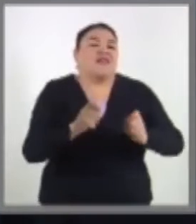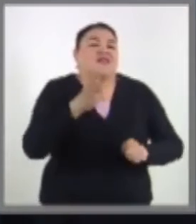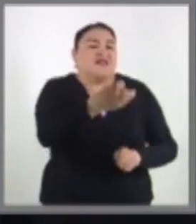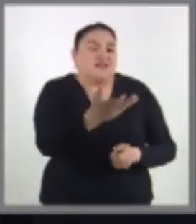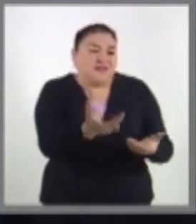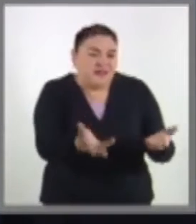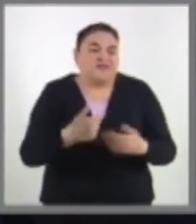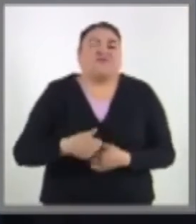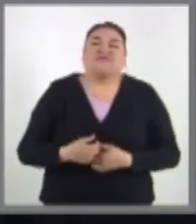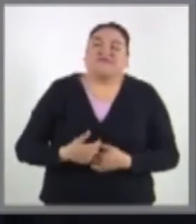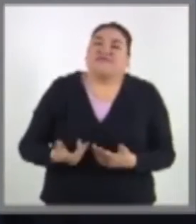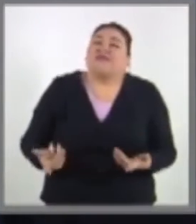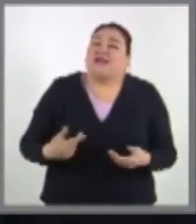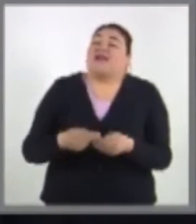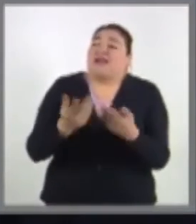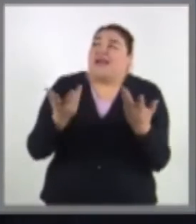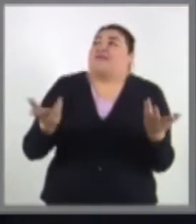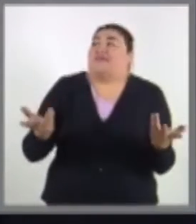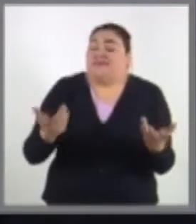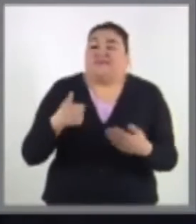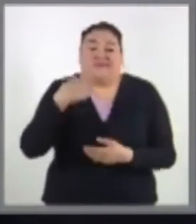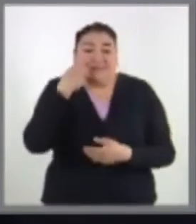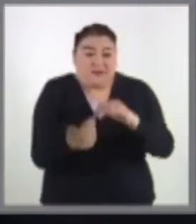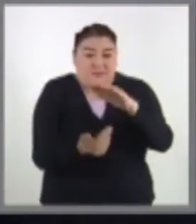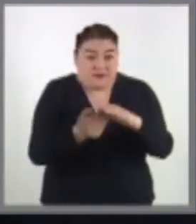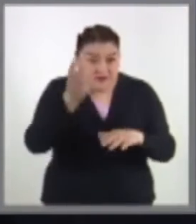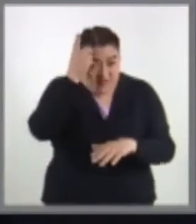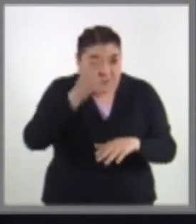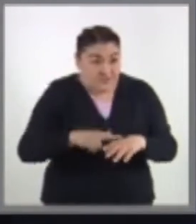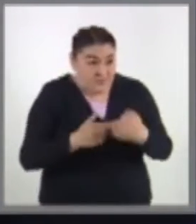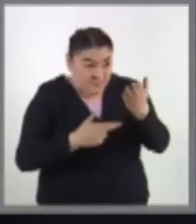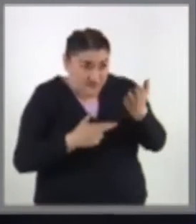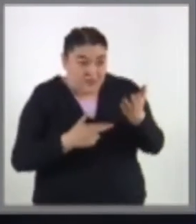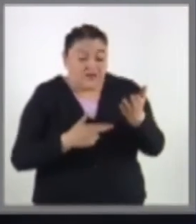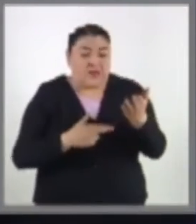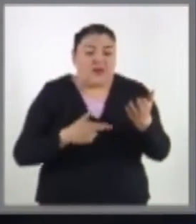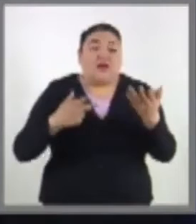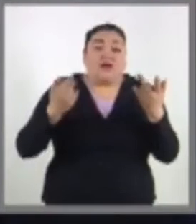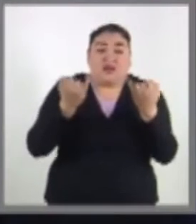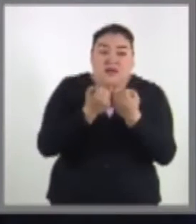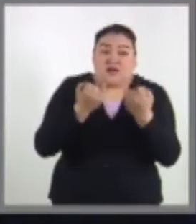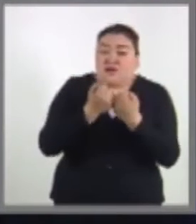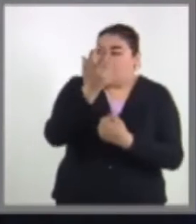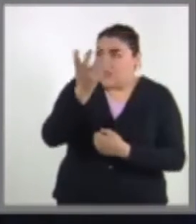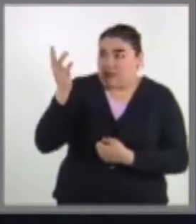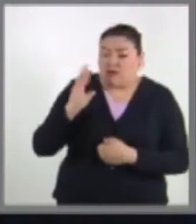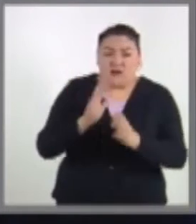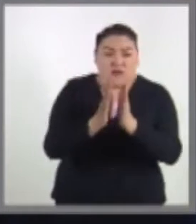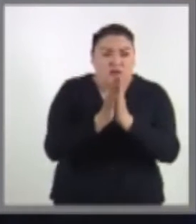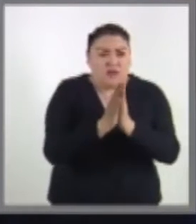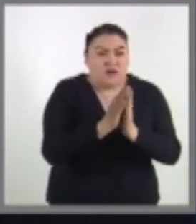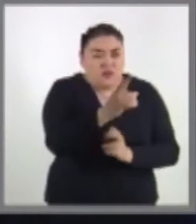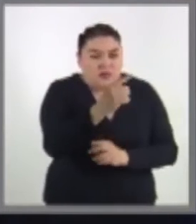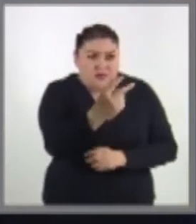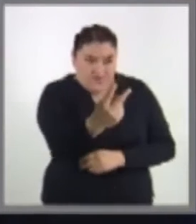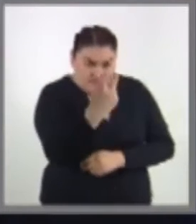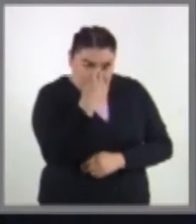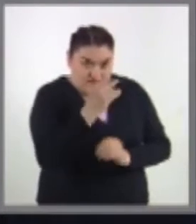Permítame dirigir no solo al presidente de la mesa directiva y le pediría, por favor, si me pudiera